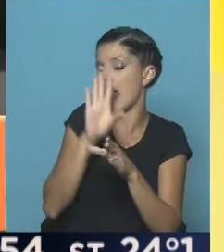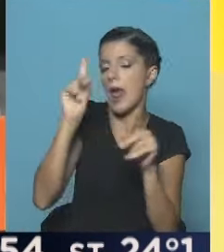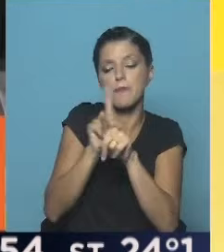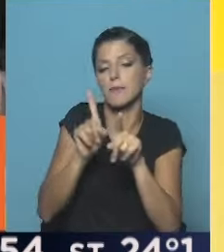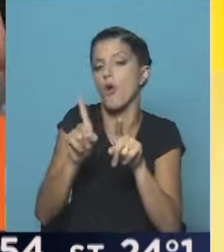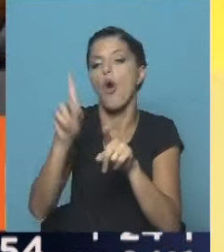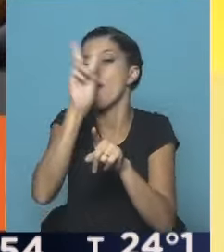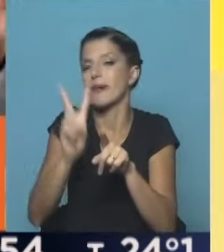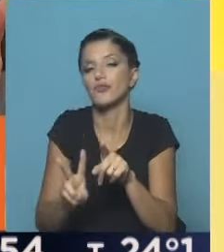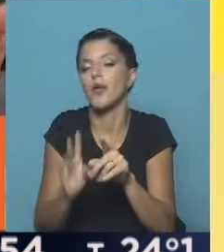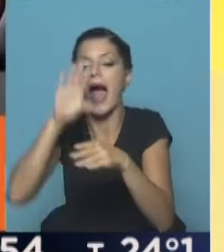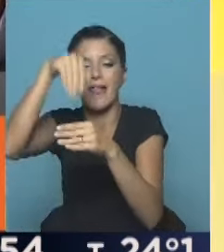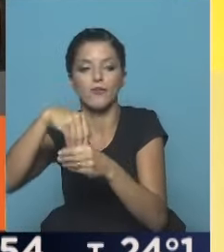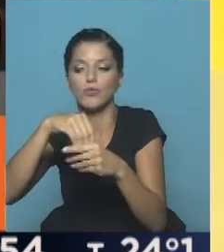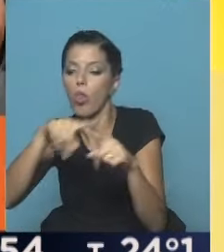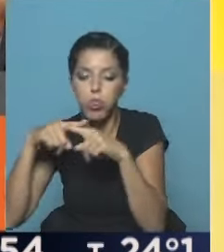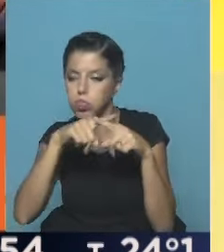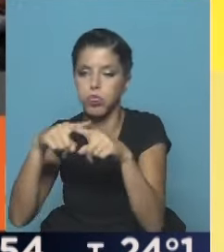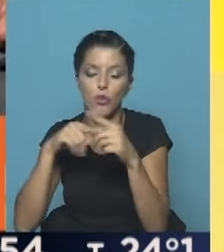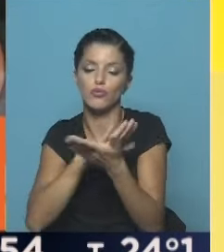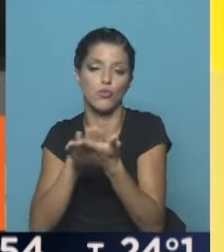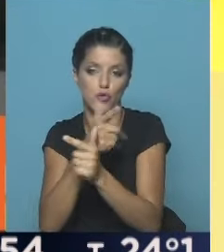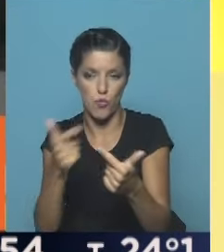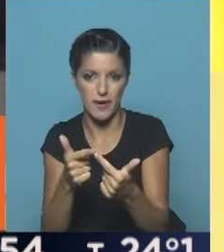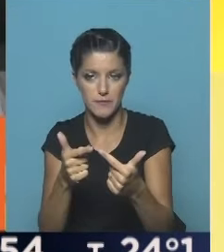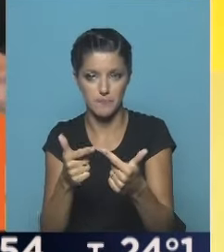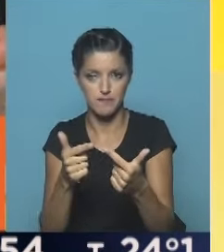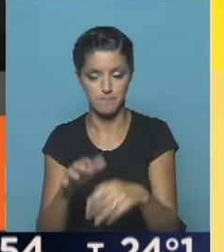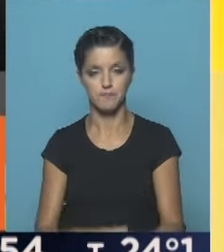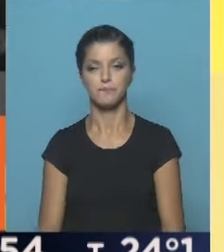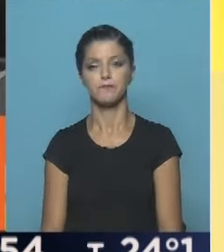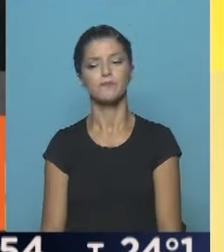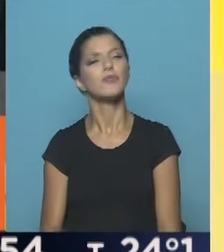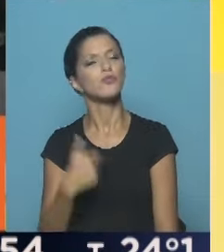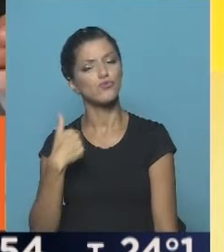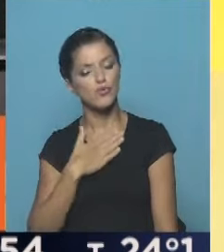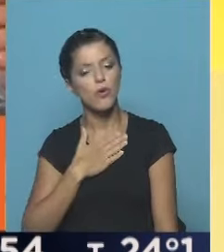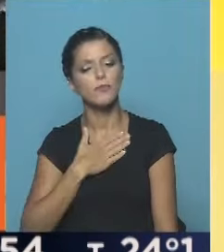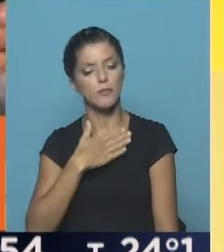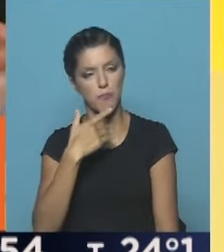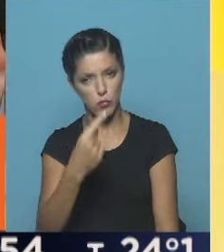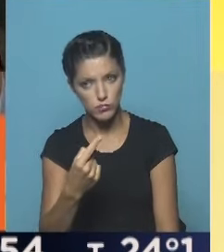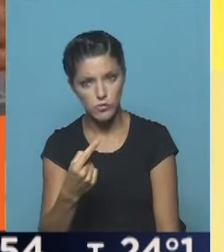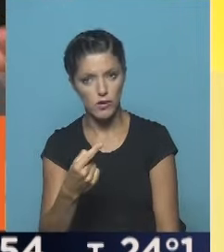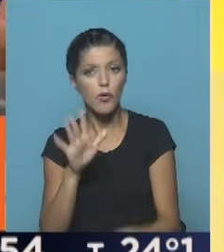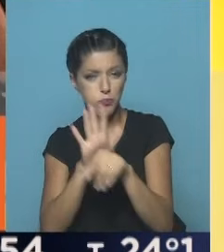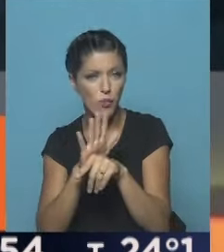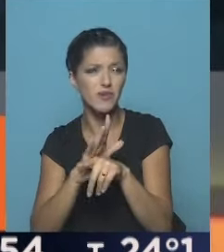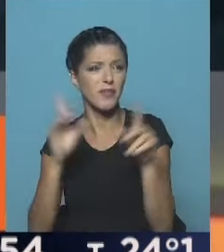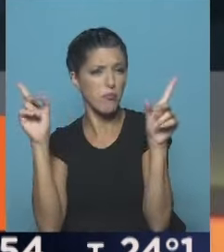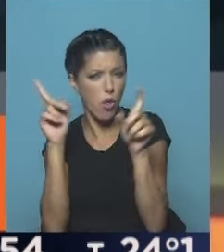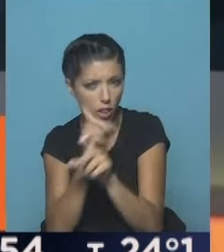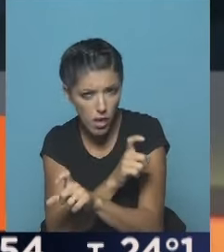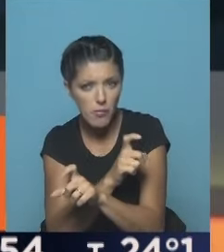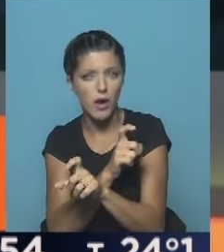conflicto de Venezuela. ¿Se puede decir que se logró un apaciguamiento de este conflicto cuando no escuchamos